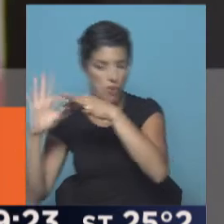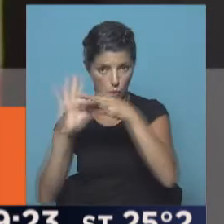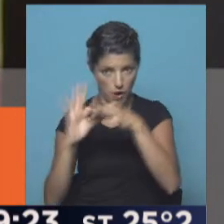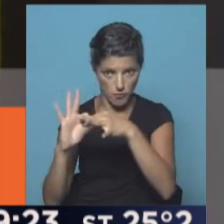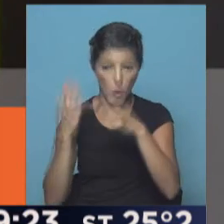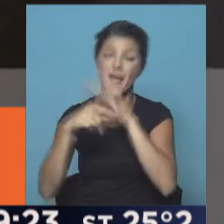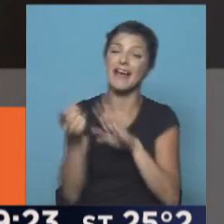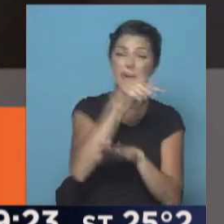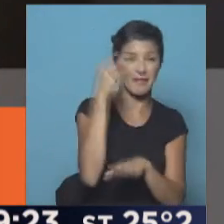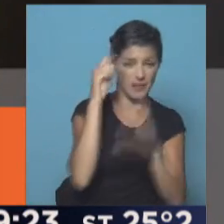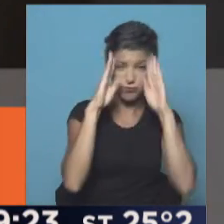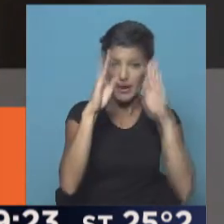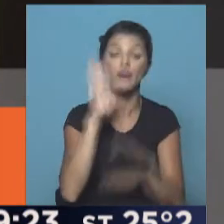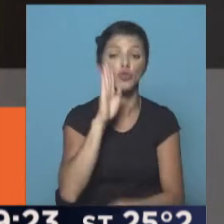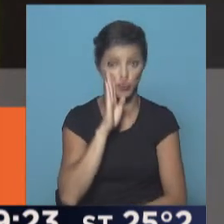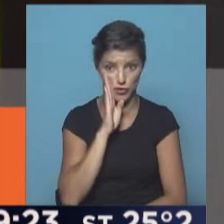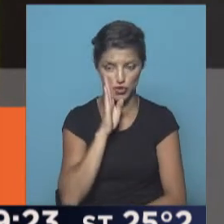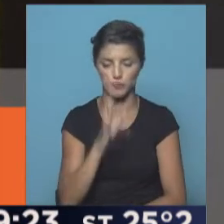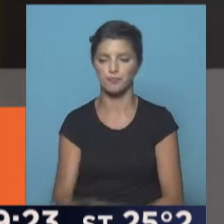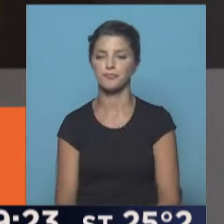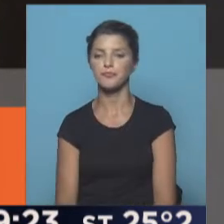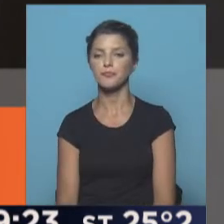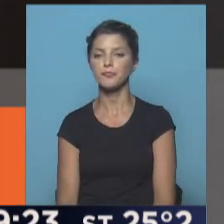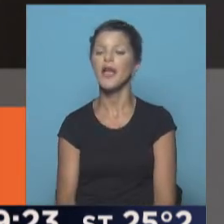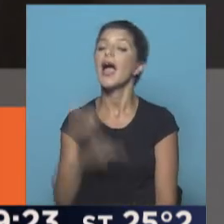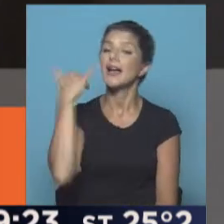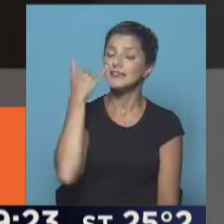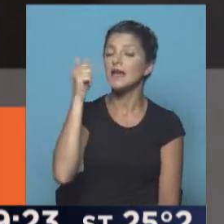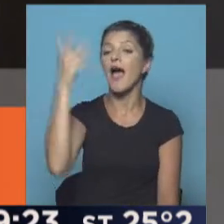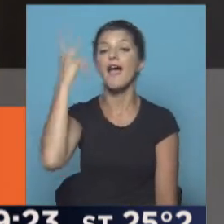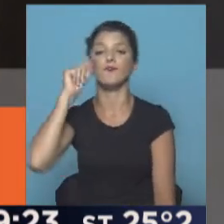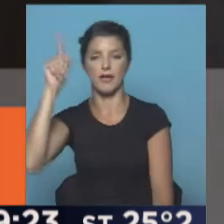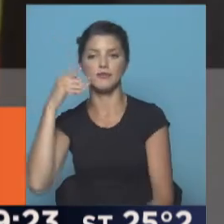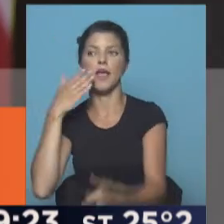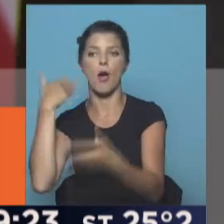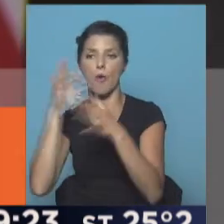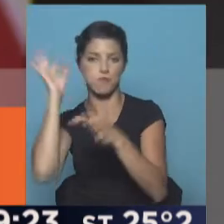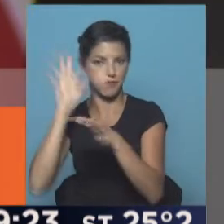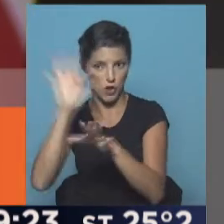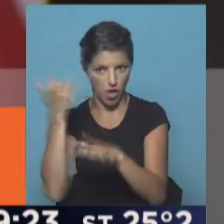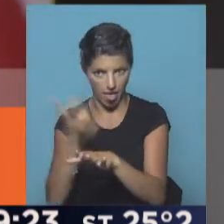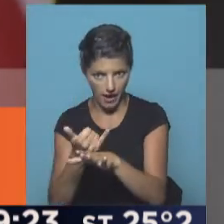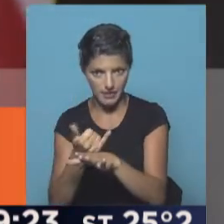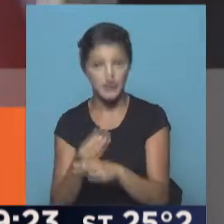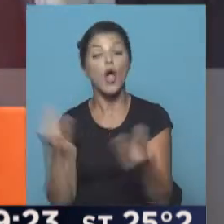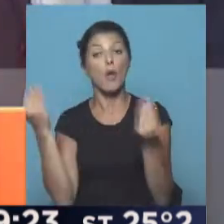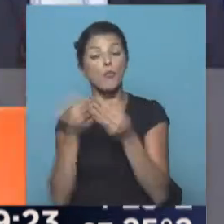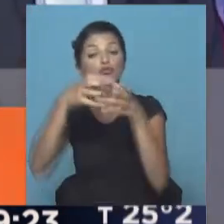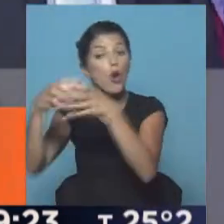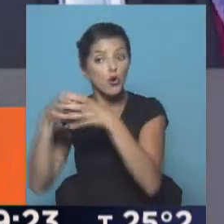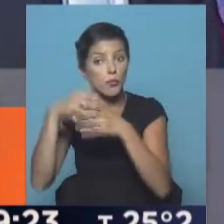el impacto que esto va a tener. Ya estuvo hablando Le Pen en Francia, es decir, esto es un espaldarazo a muchos de los